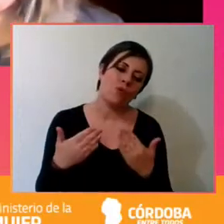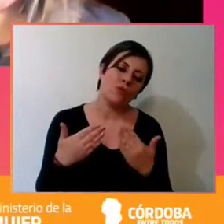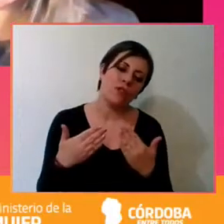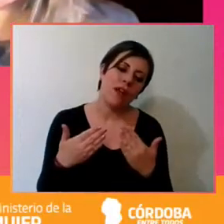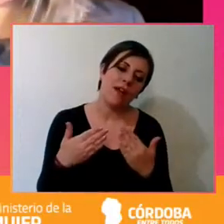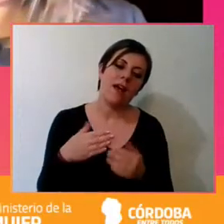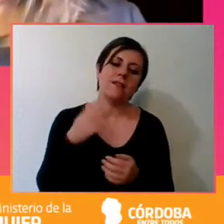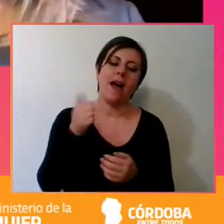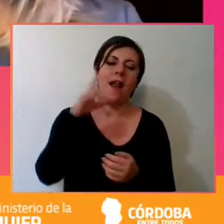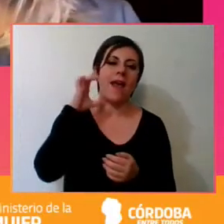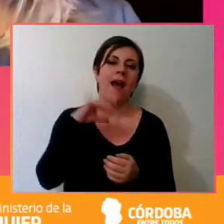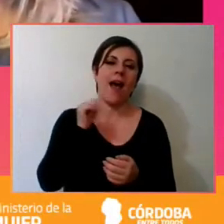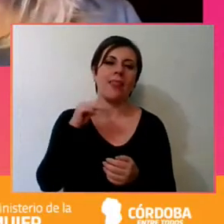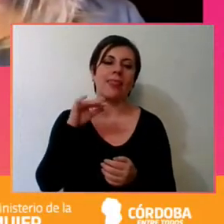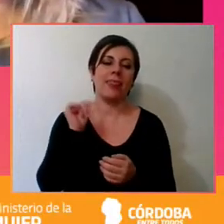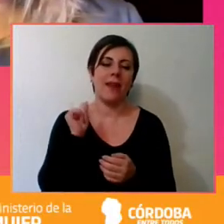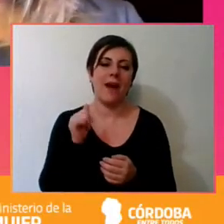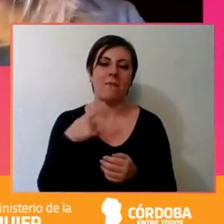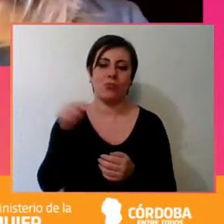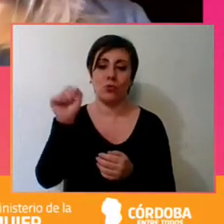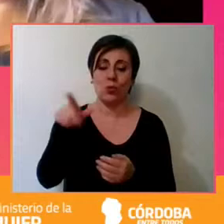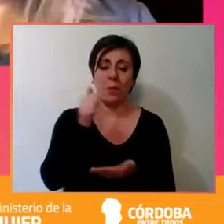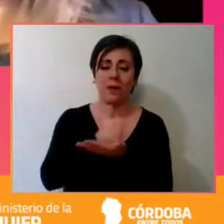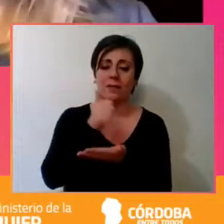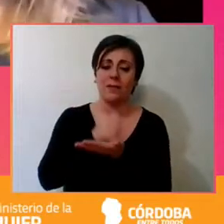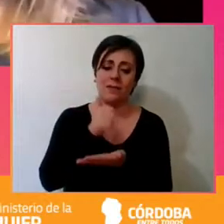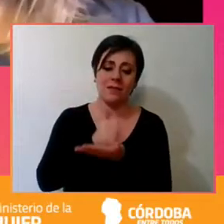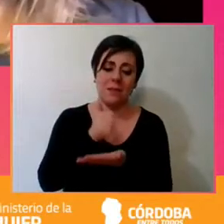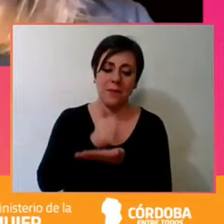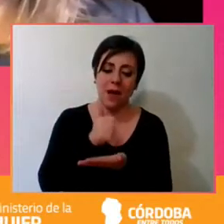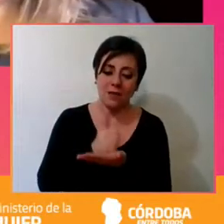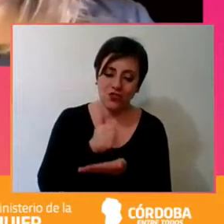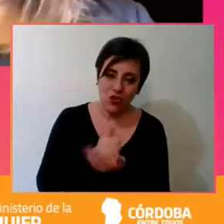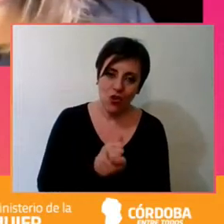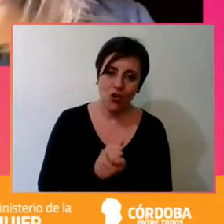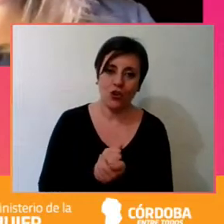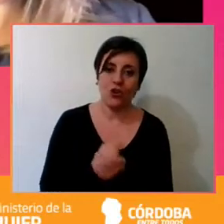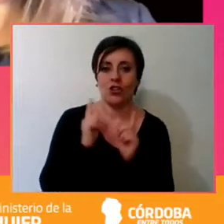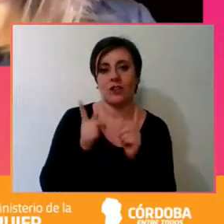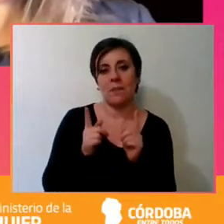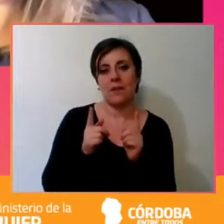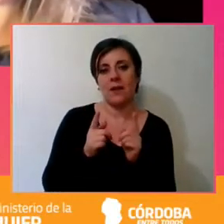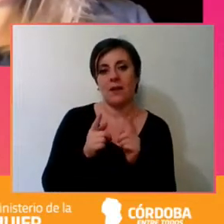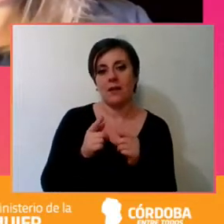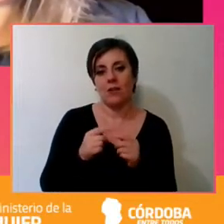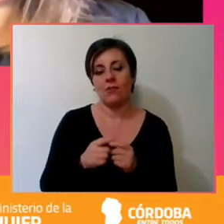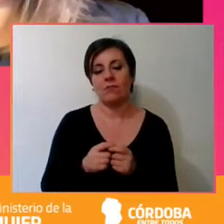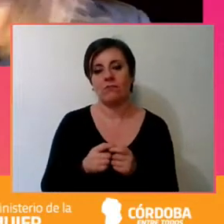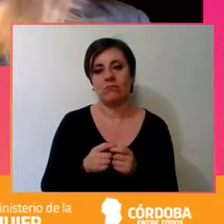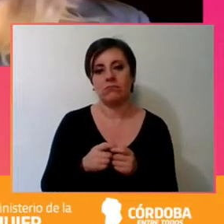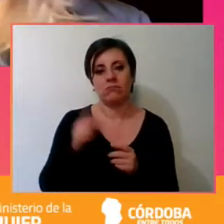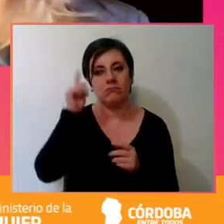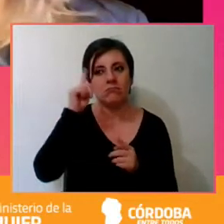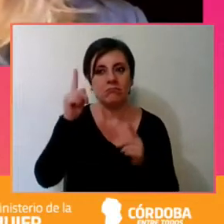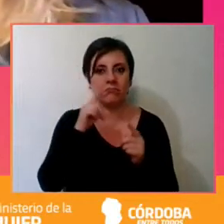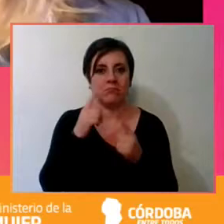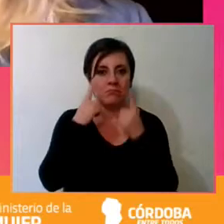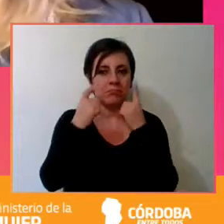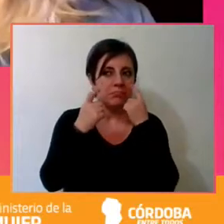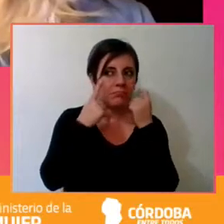Alejandra, por esta participación, también por alertarnos, ¿no?, de la situación de las mujeres